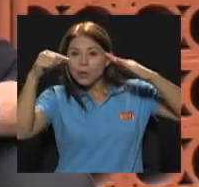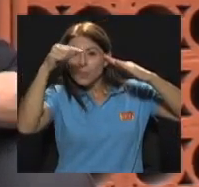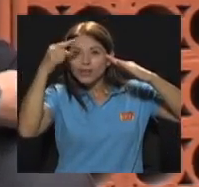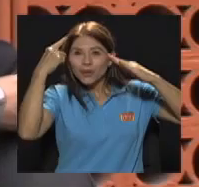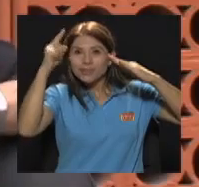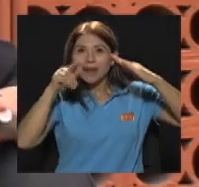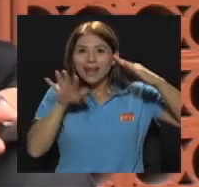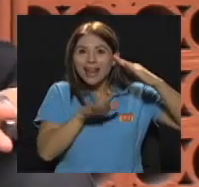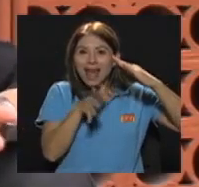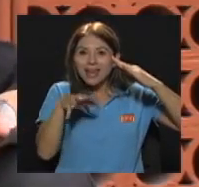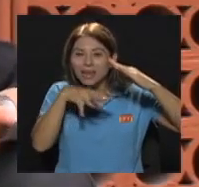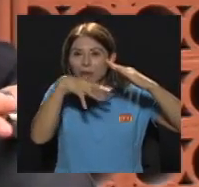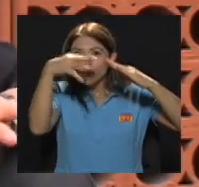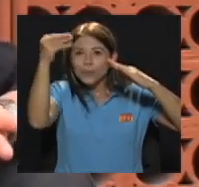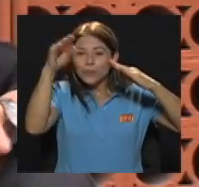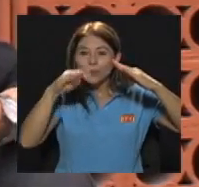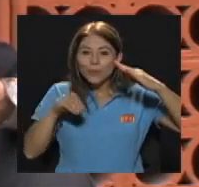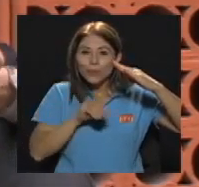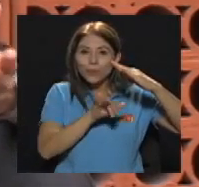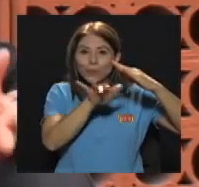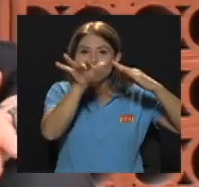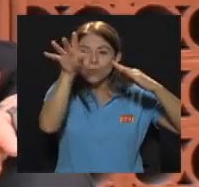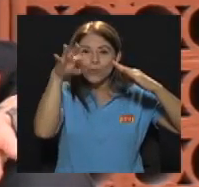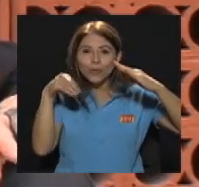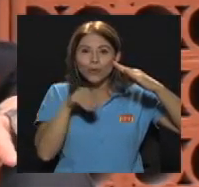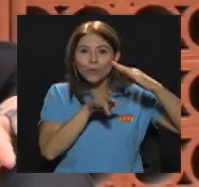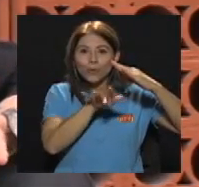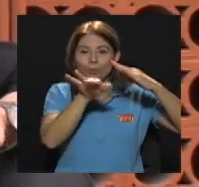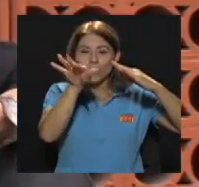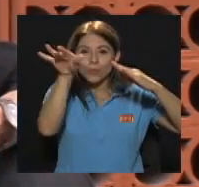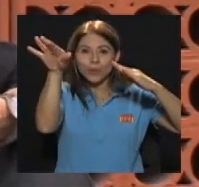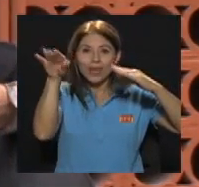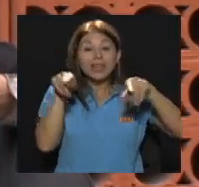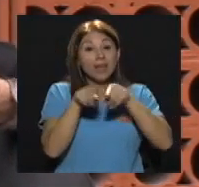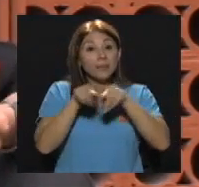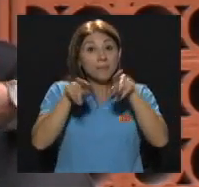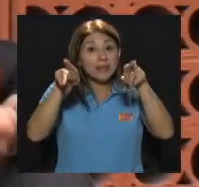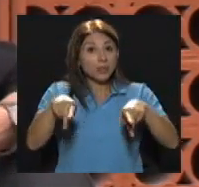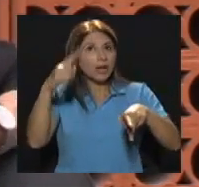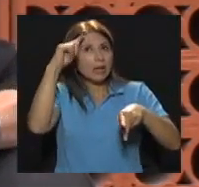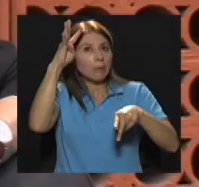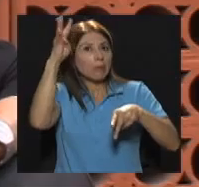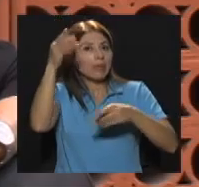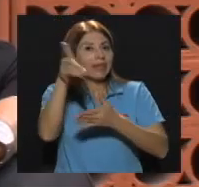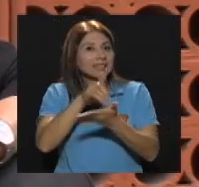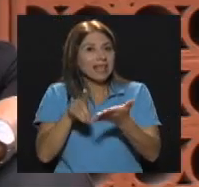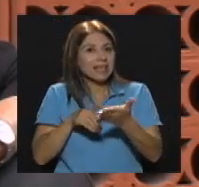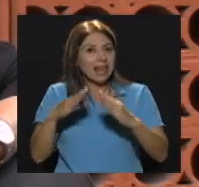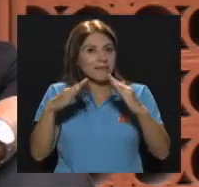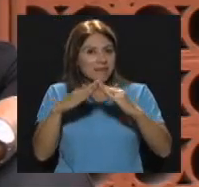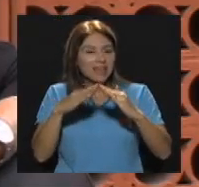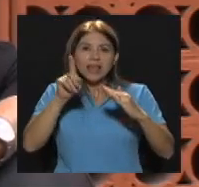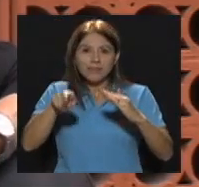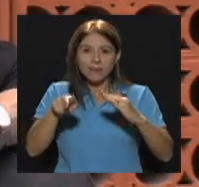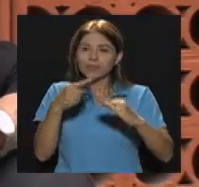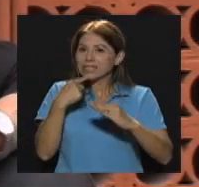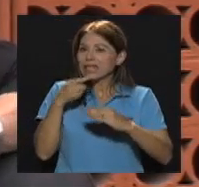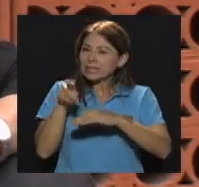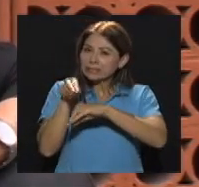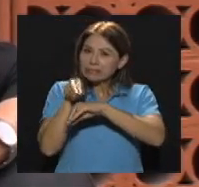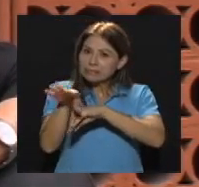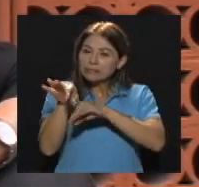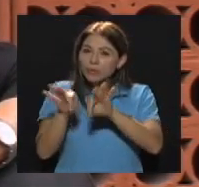pedirle al diseñador de la vivienda que las aberturas son fundamentales para la